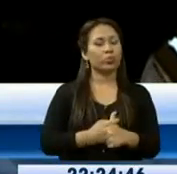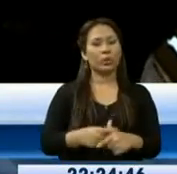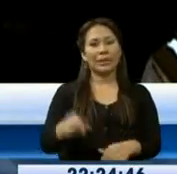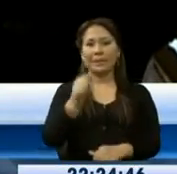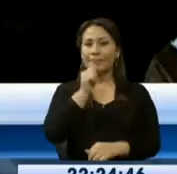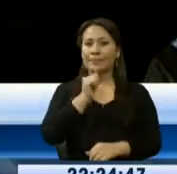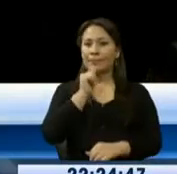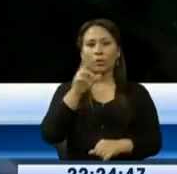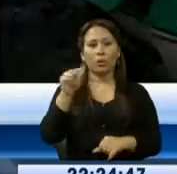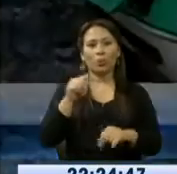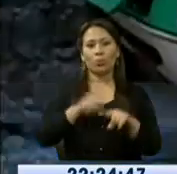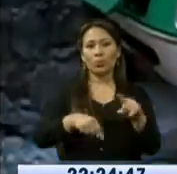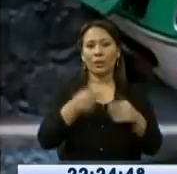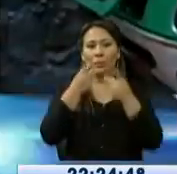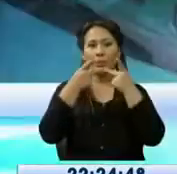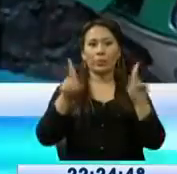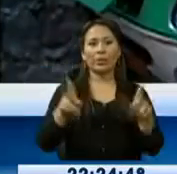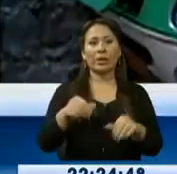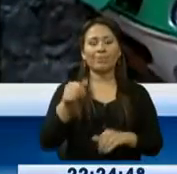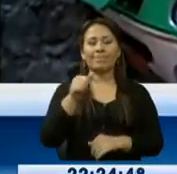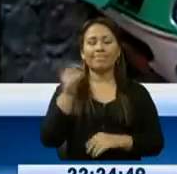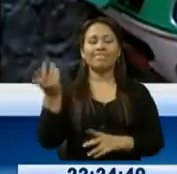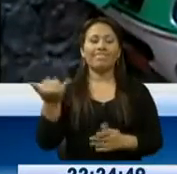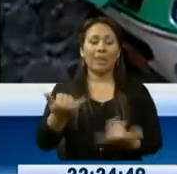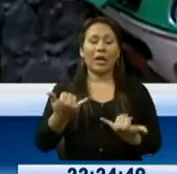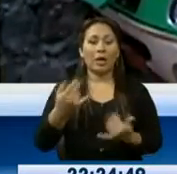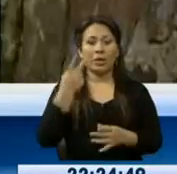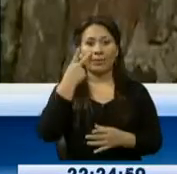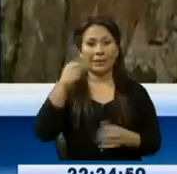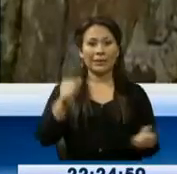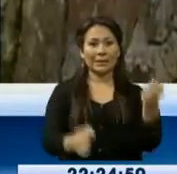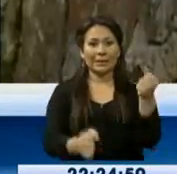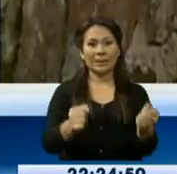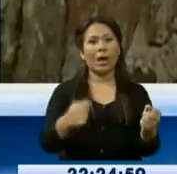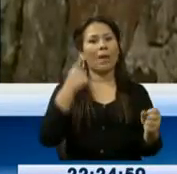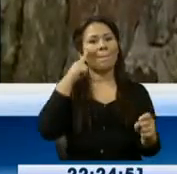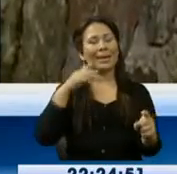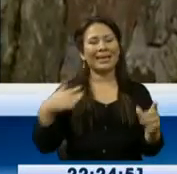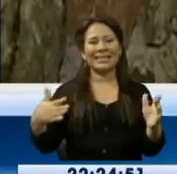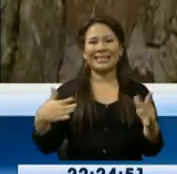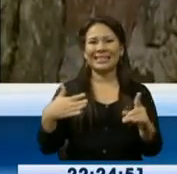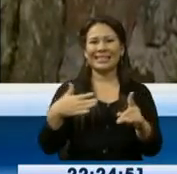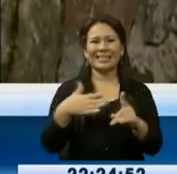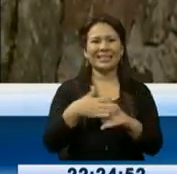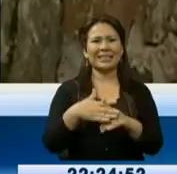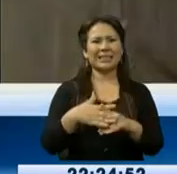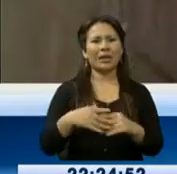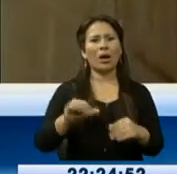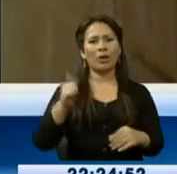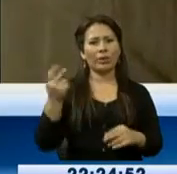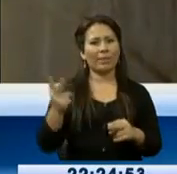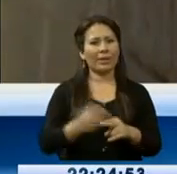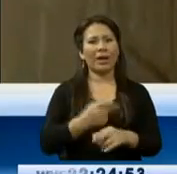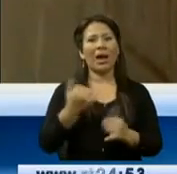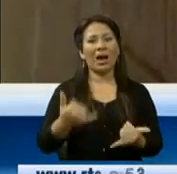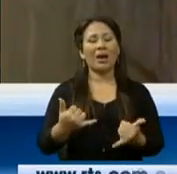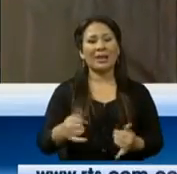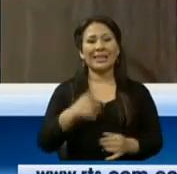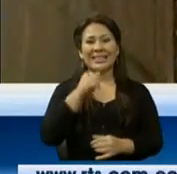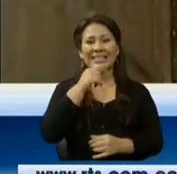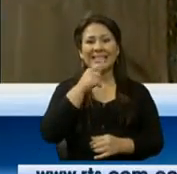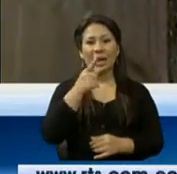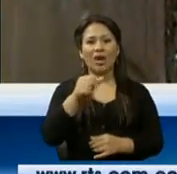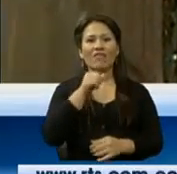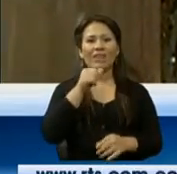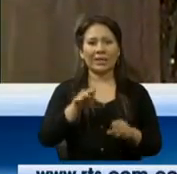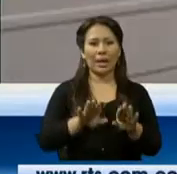diagnóstico reservado. A pesar que el chofer supuestamente maniobró para evitar una desgracia de proporciones, en esta ocasión se trataría de una